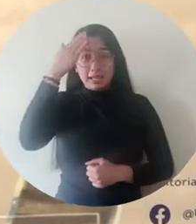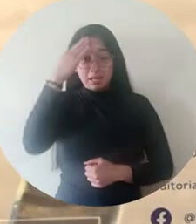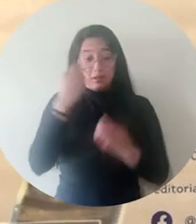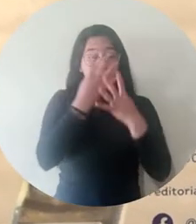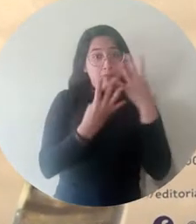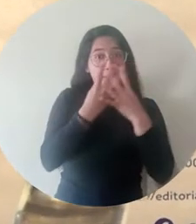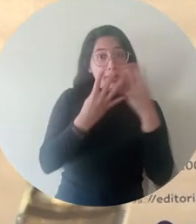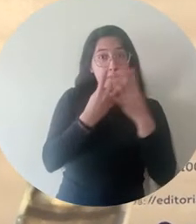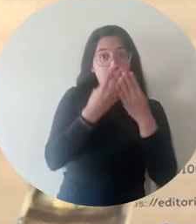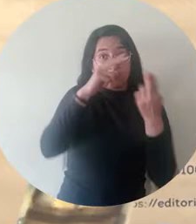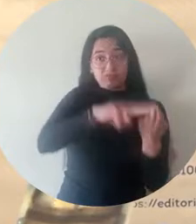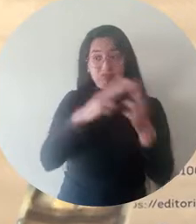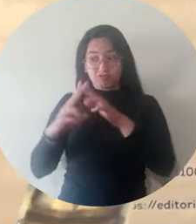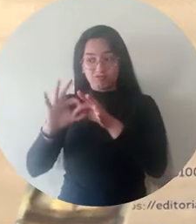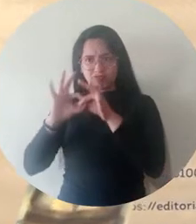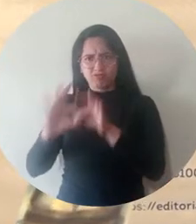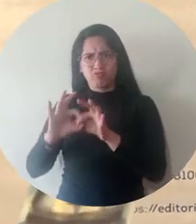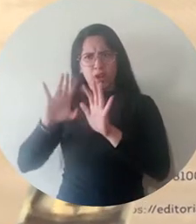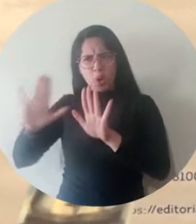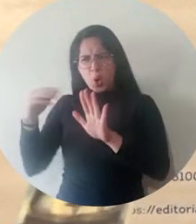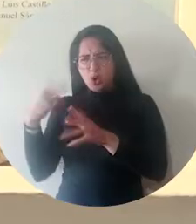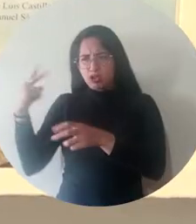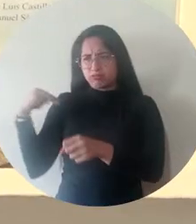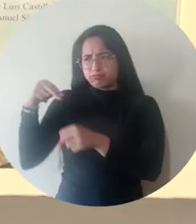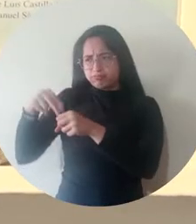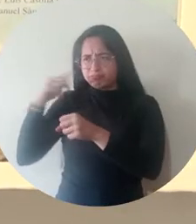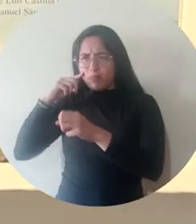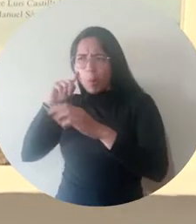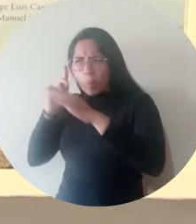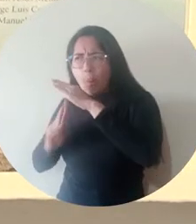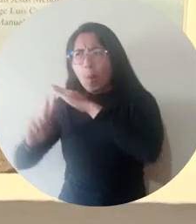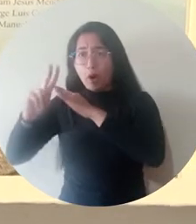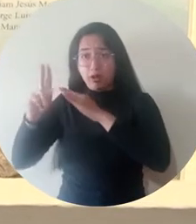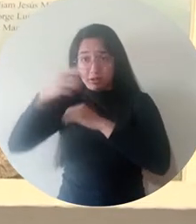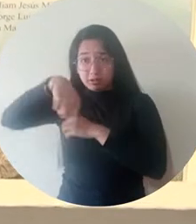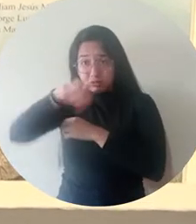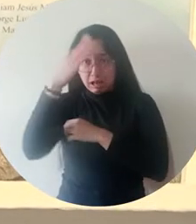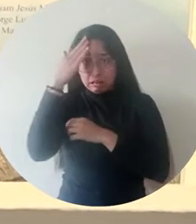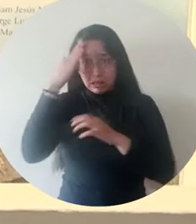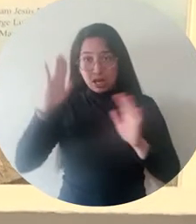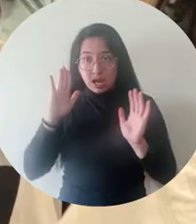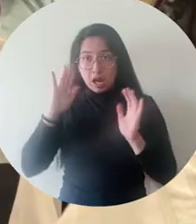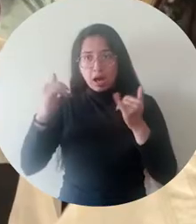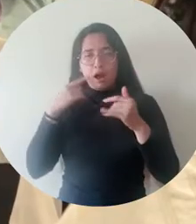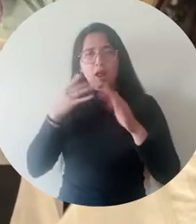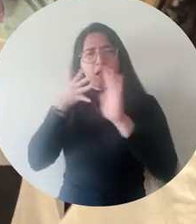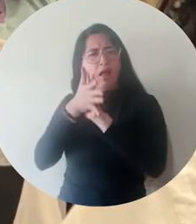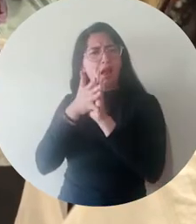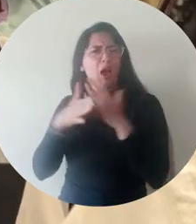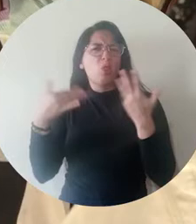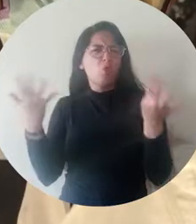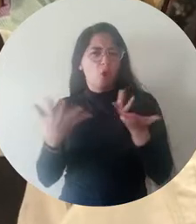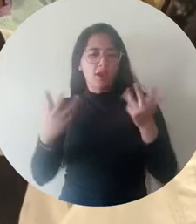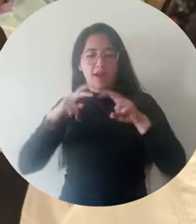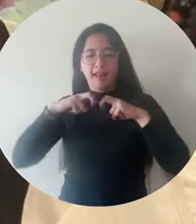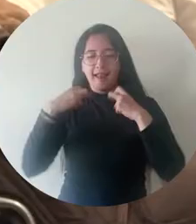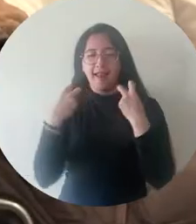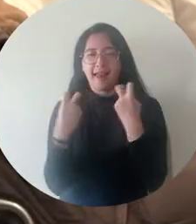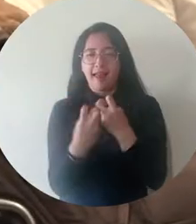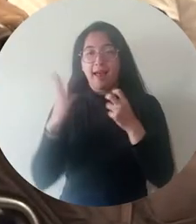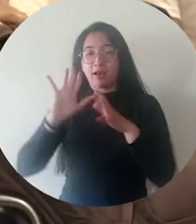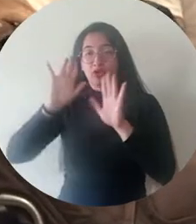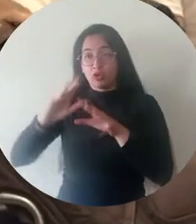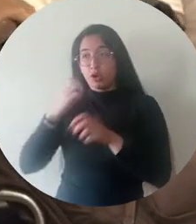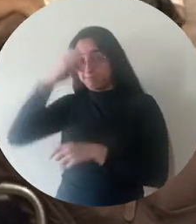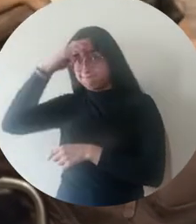¿Sabía que las matemáticas y la cosmovisión indígena tienen una estrecha relación? Este interesante dato fue conocido durante un conversatorio donde